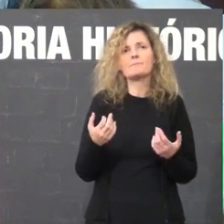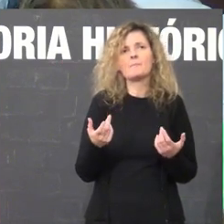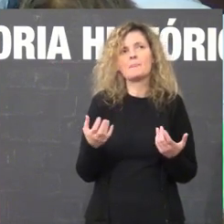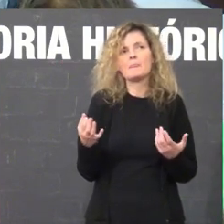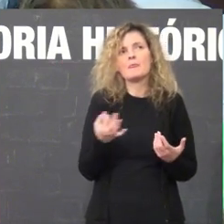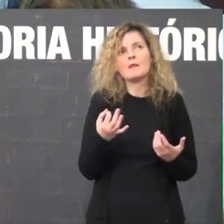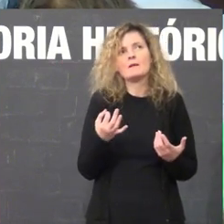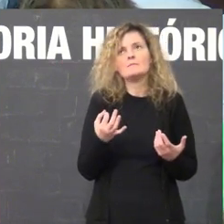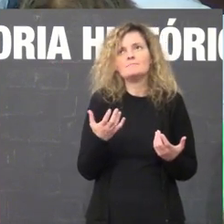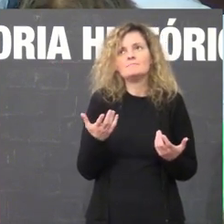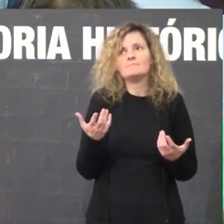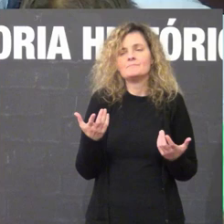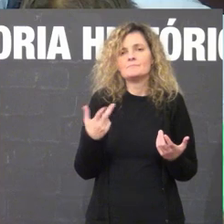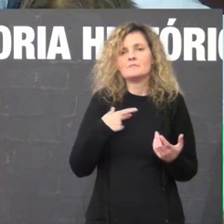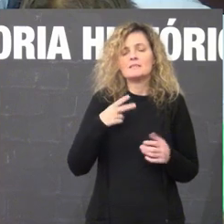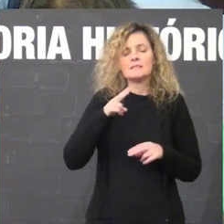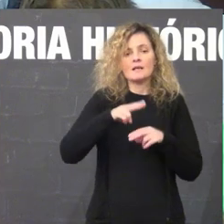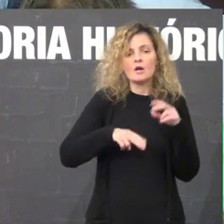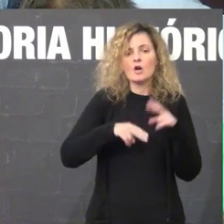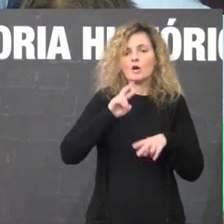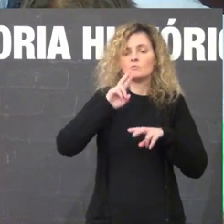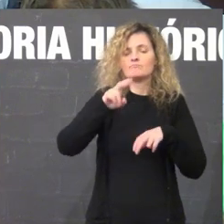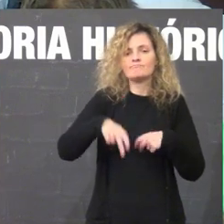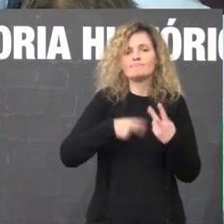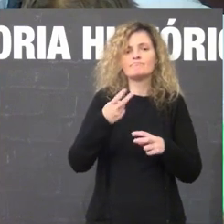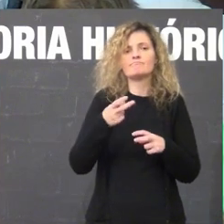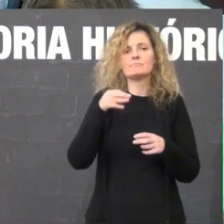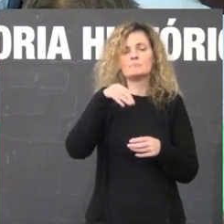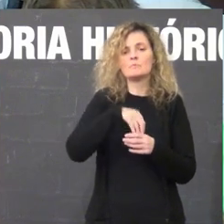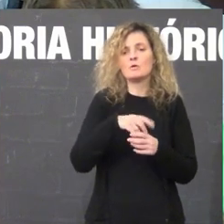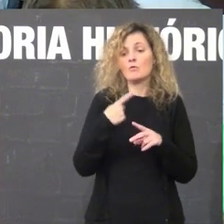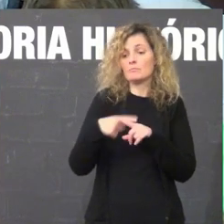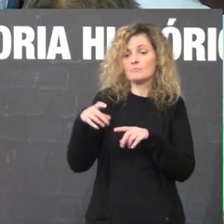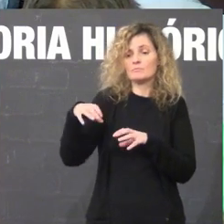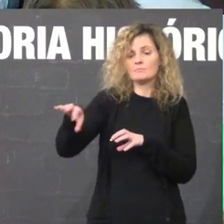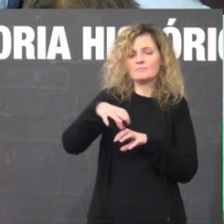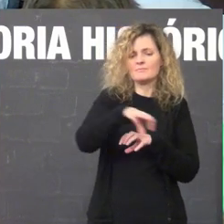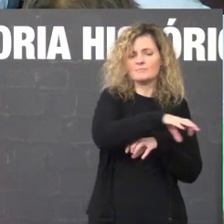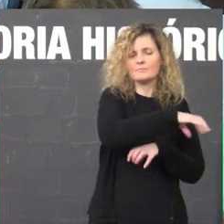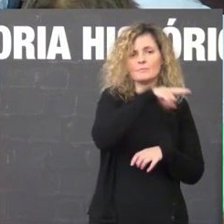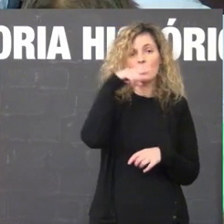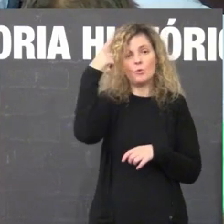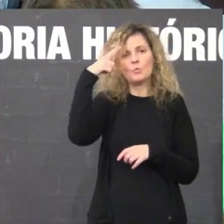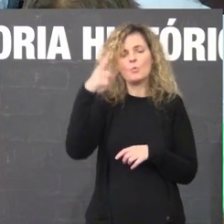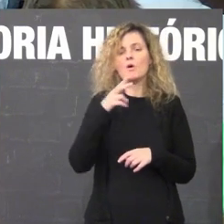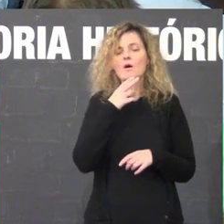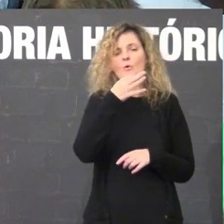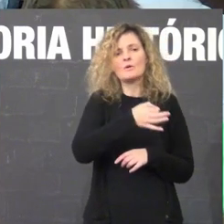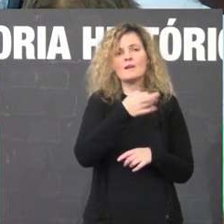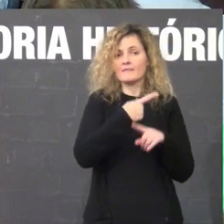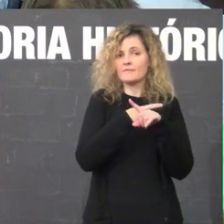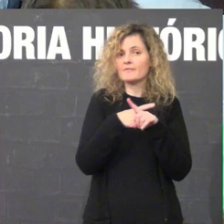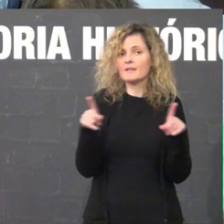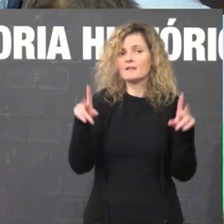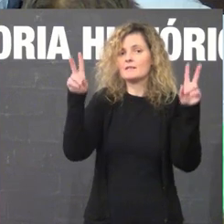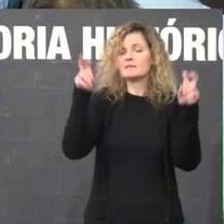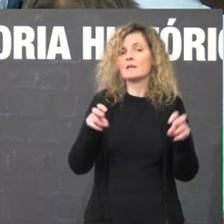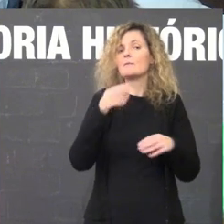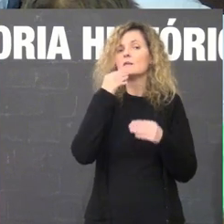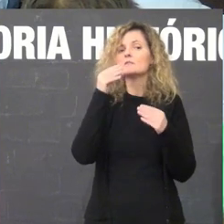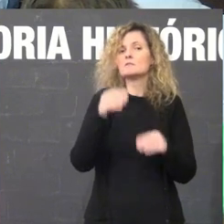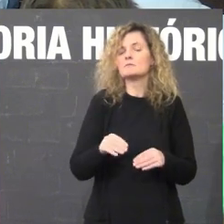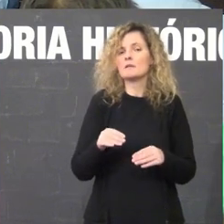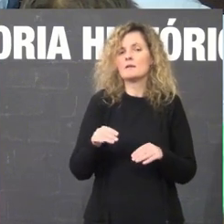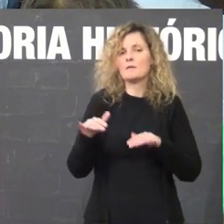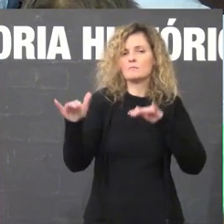bueno reconstruir por todos esos dispositivos culturales un relato diferente sobre la historia que